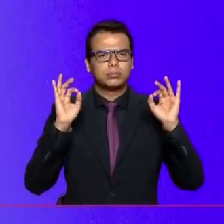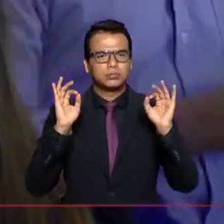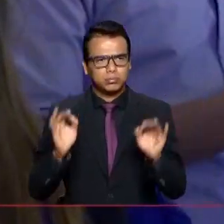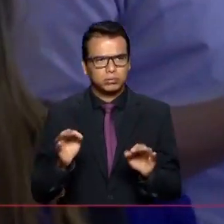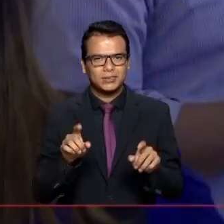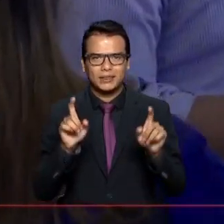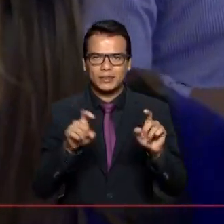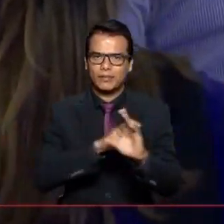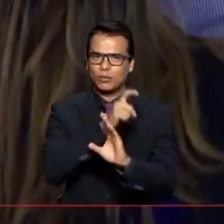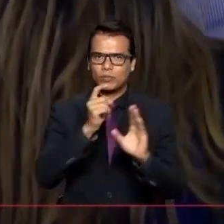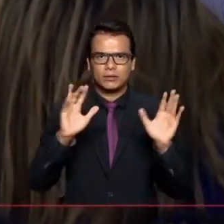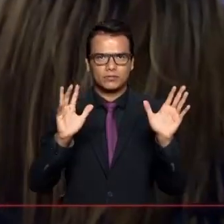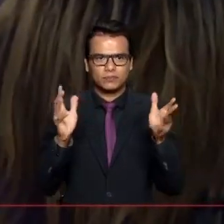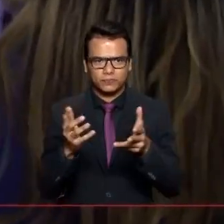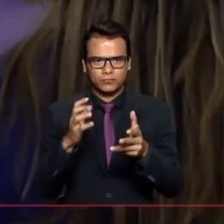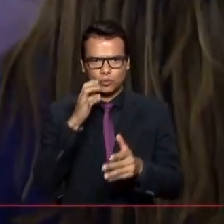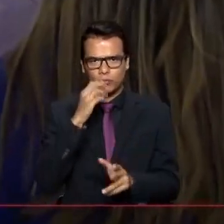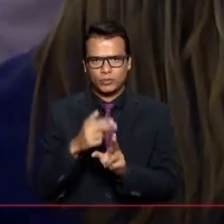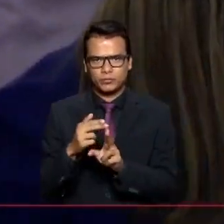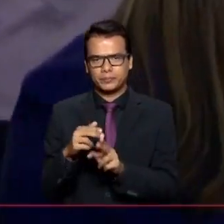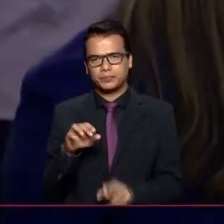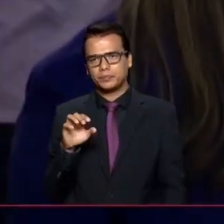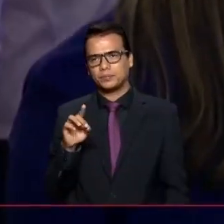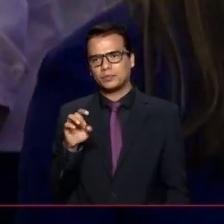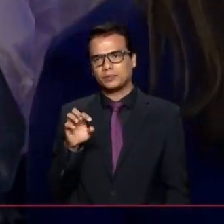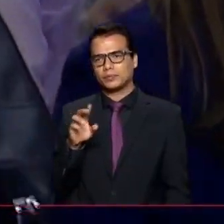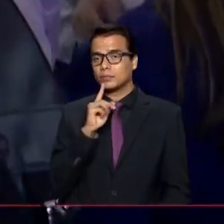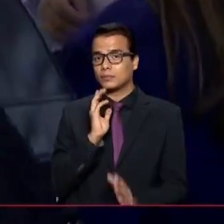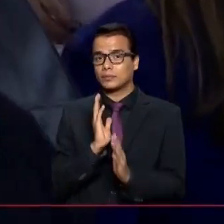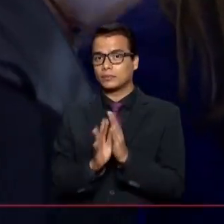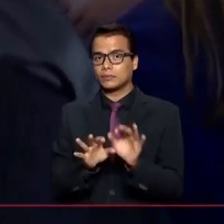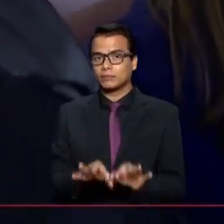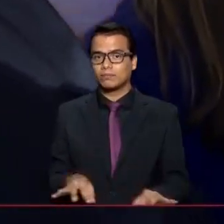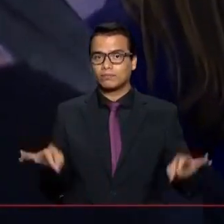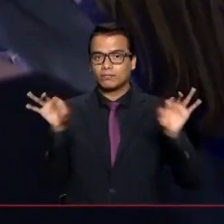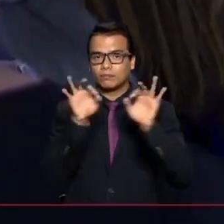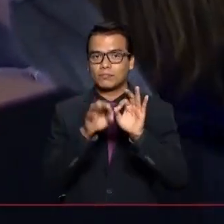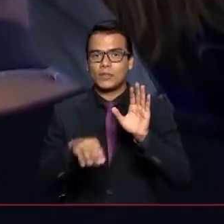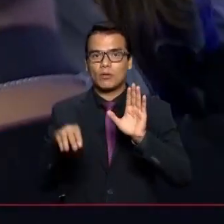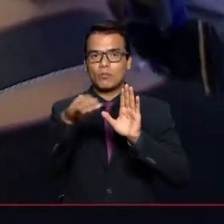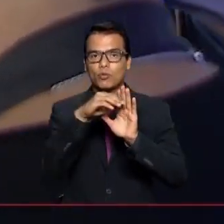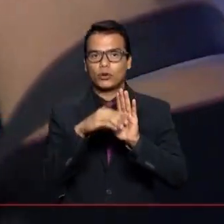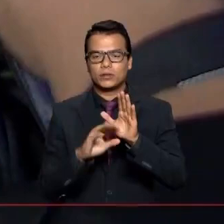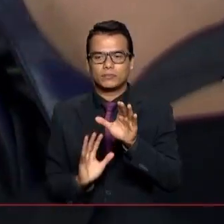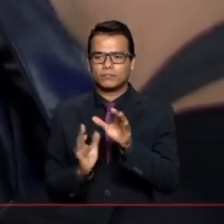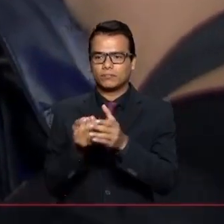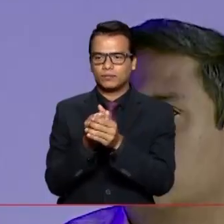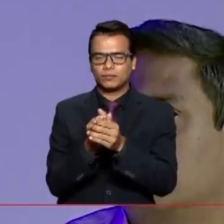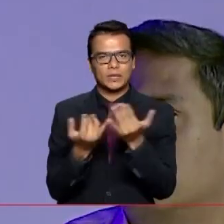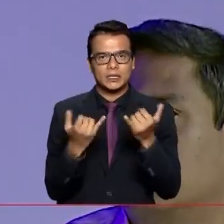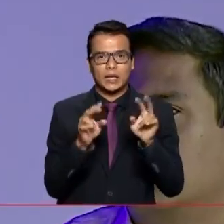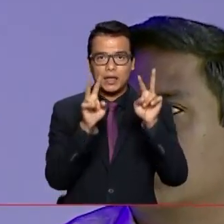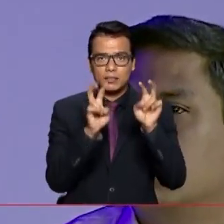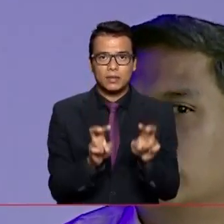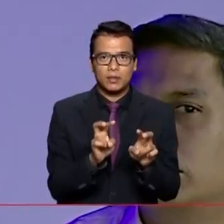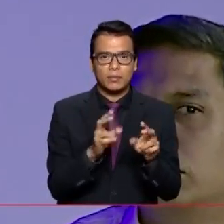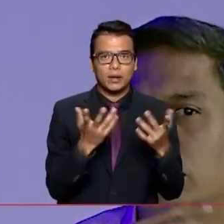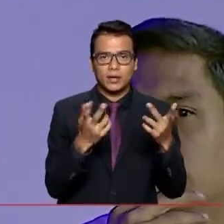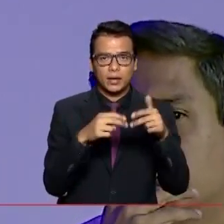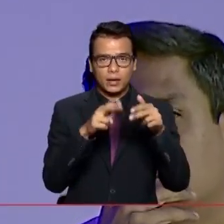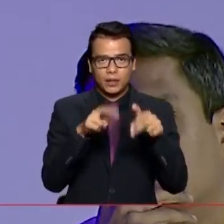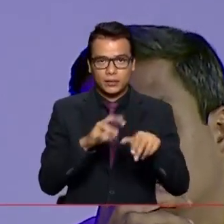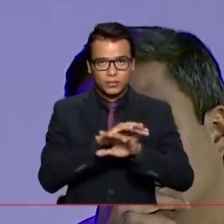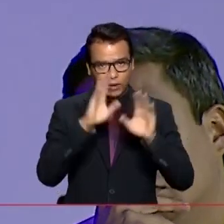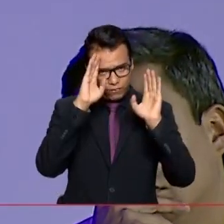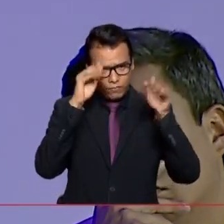recuperarla. Alejandro Eder destacó la importancia de desarrollar una política de inclusión no solo de género. Esto desde la alcaldía de Cali,